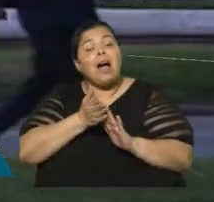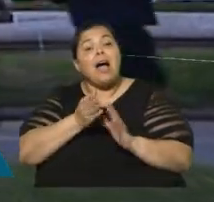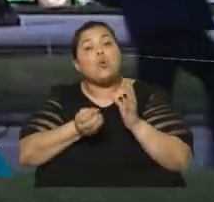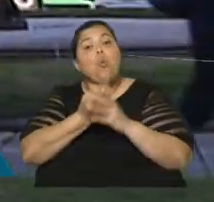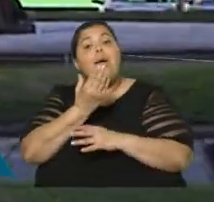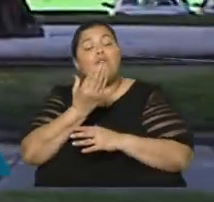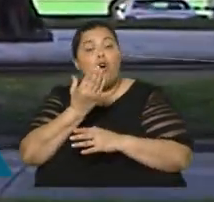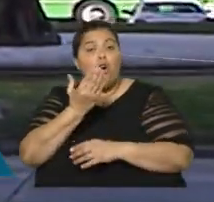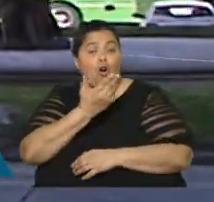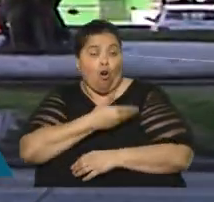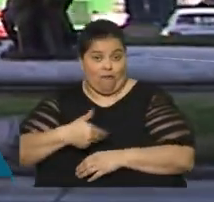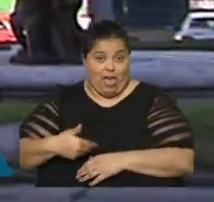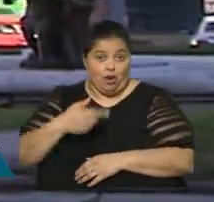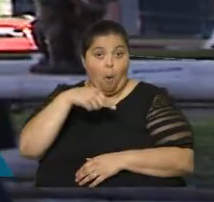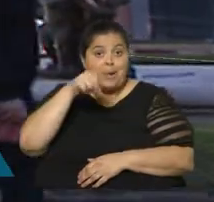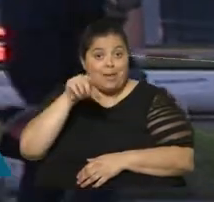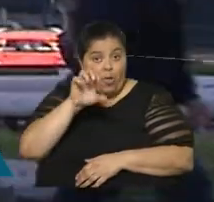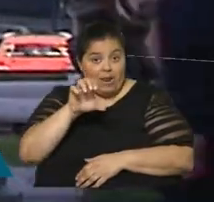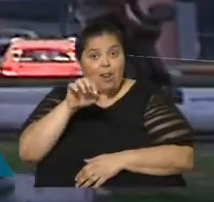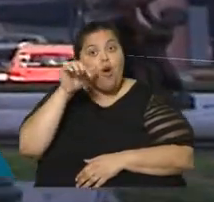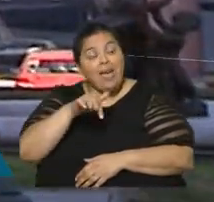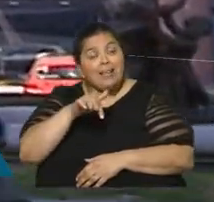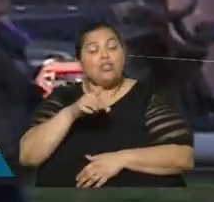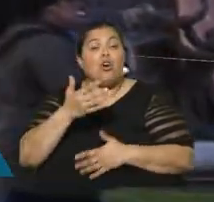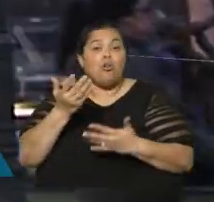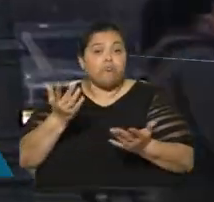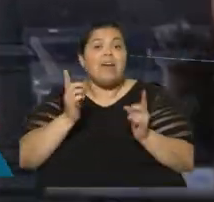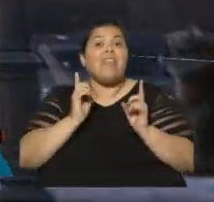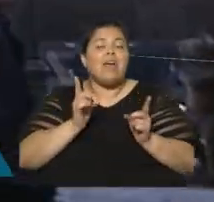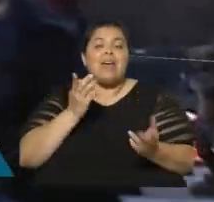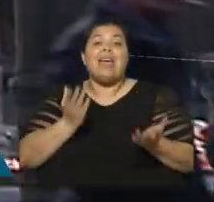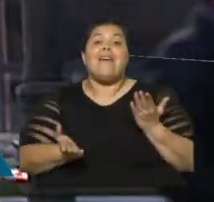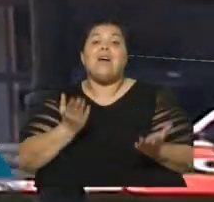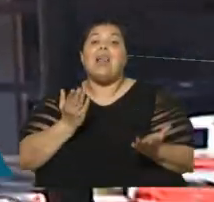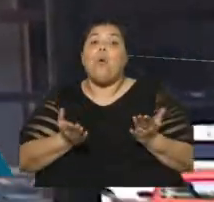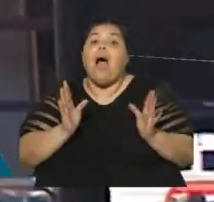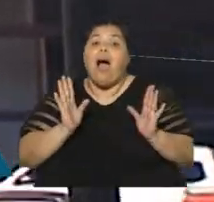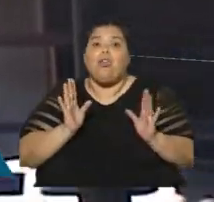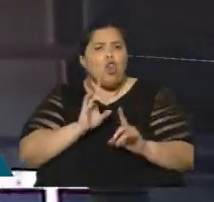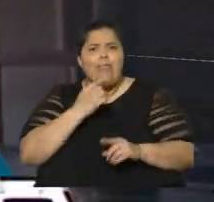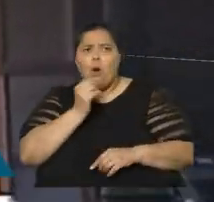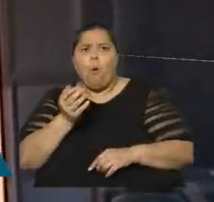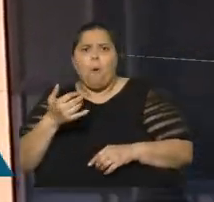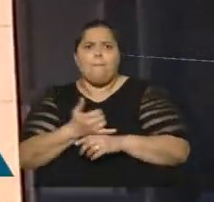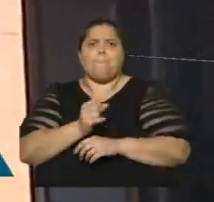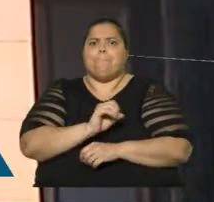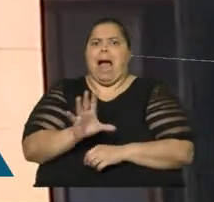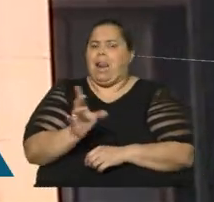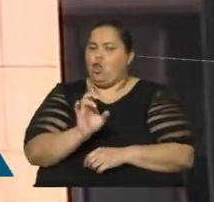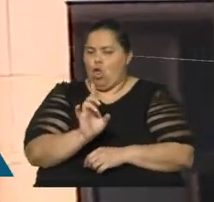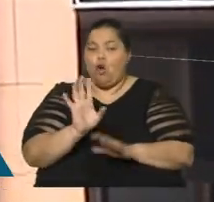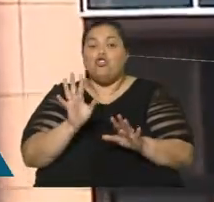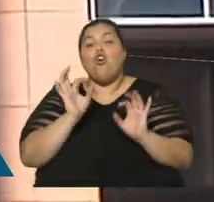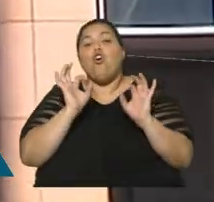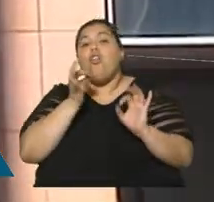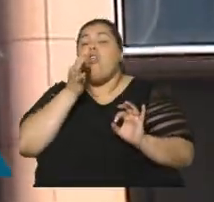asumirá el 1 de enero. Nos parece que este aspecto debe ser evaluado. No decimos que esté mal, decimos que es una cuestión